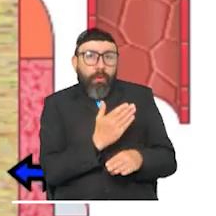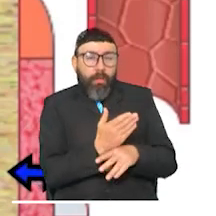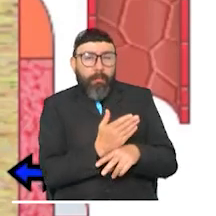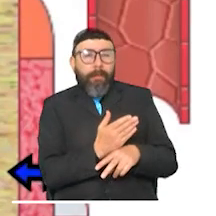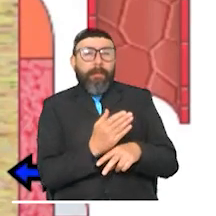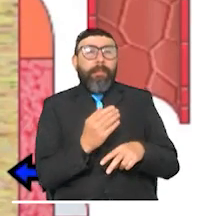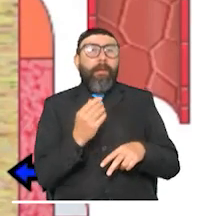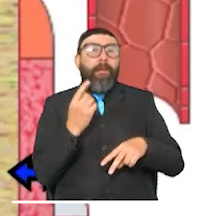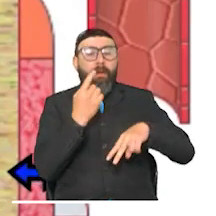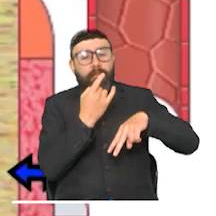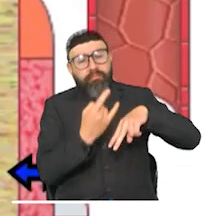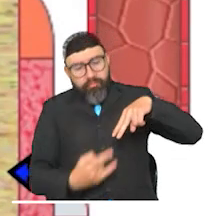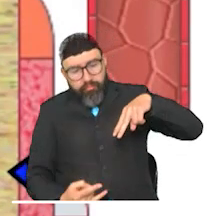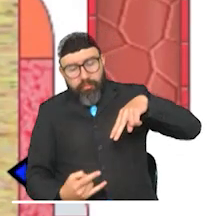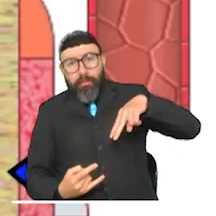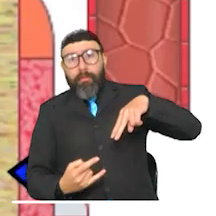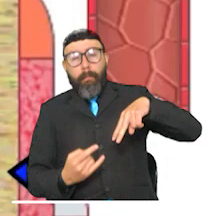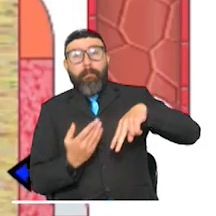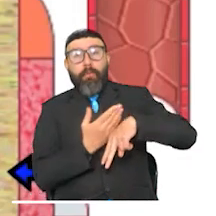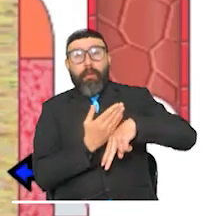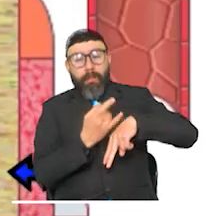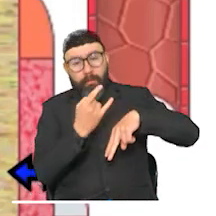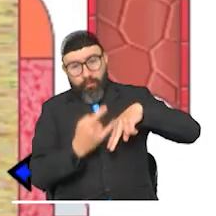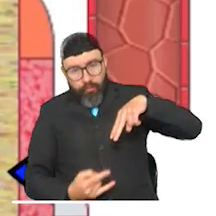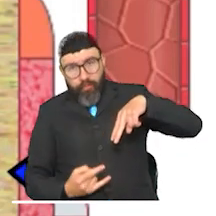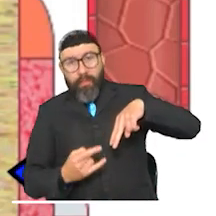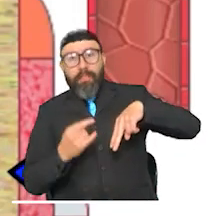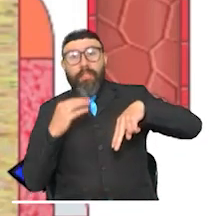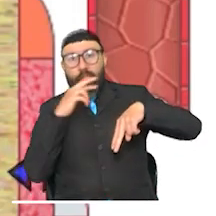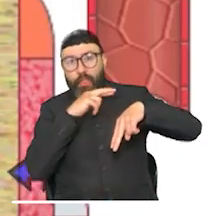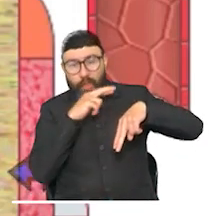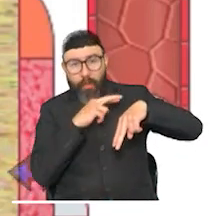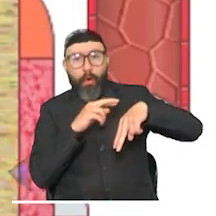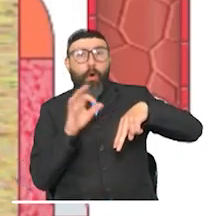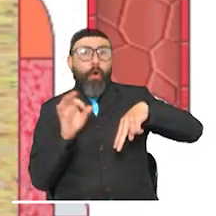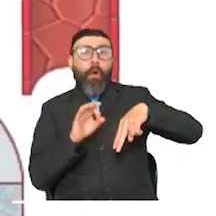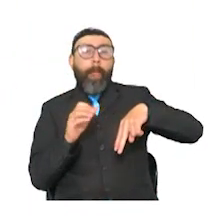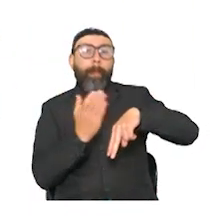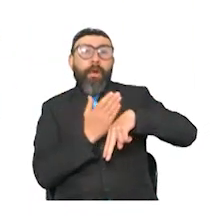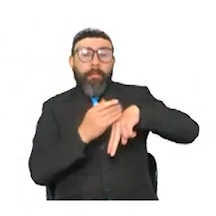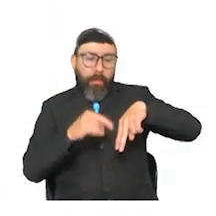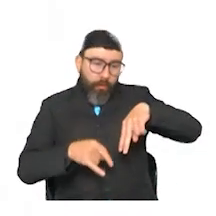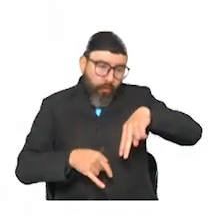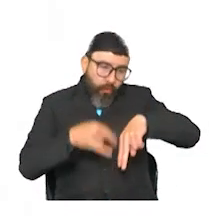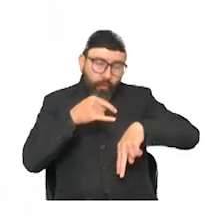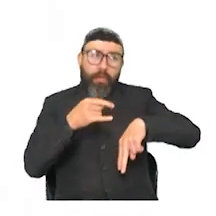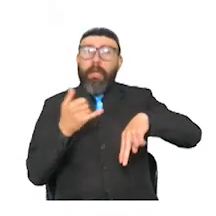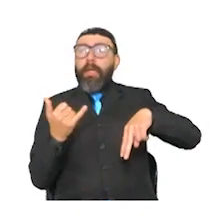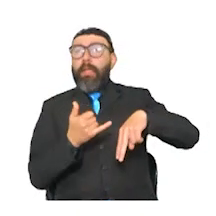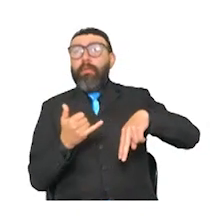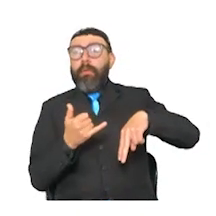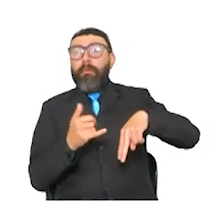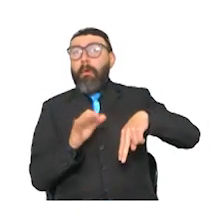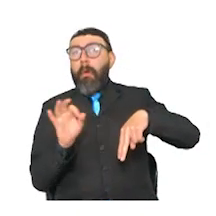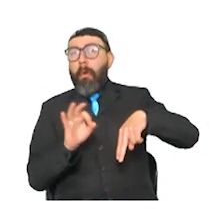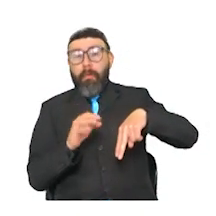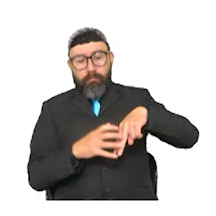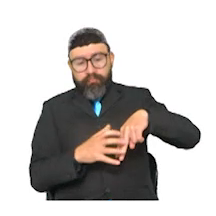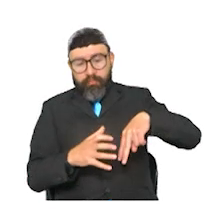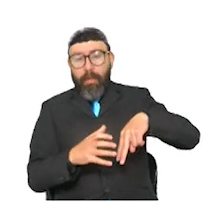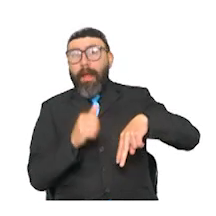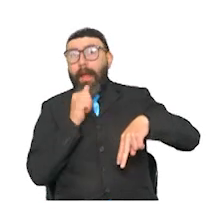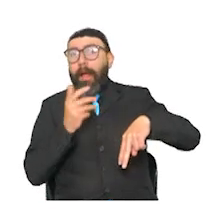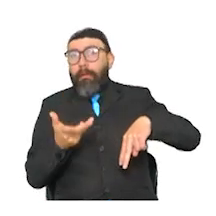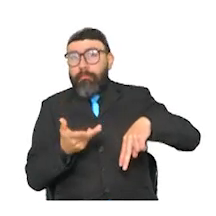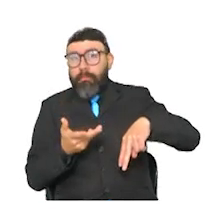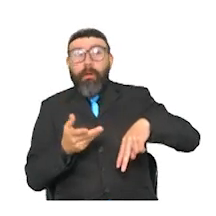insuficiencia arterial periférica asociada a una insuficiencia venosa y a una linfangitis crónica se ha visto pacientes con los tres